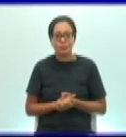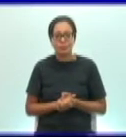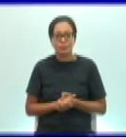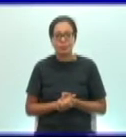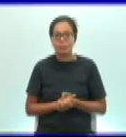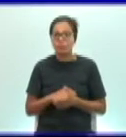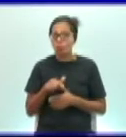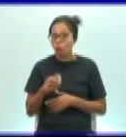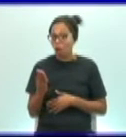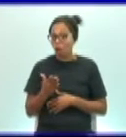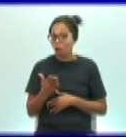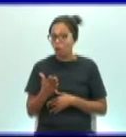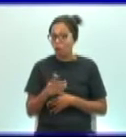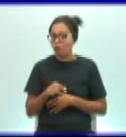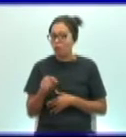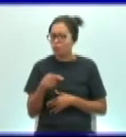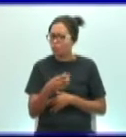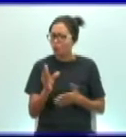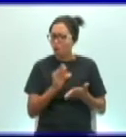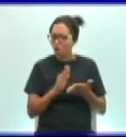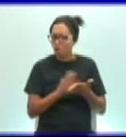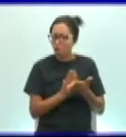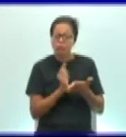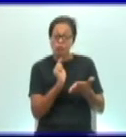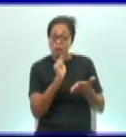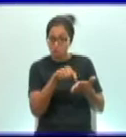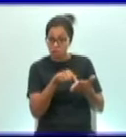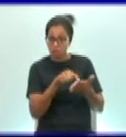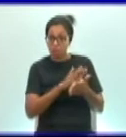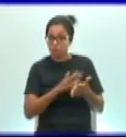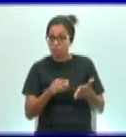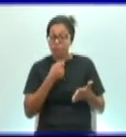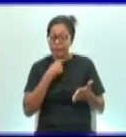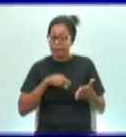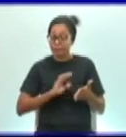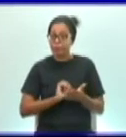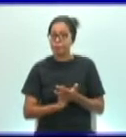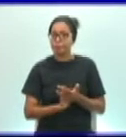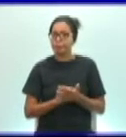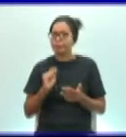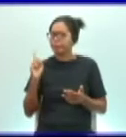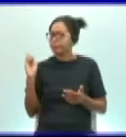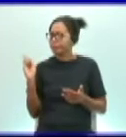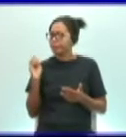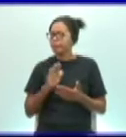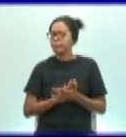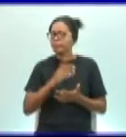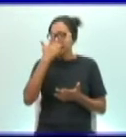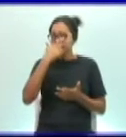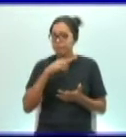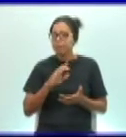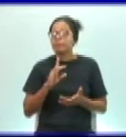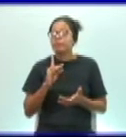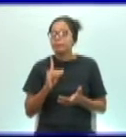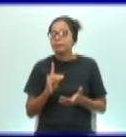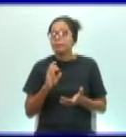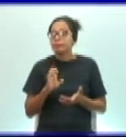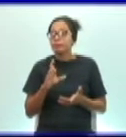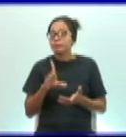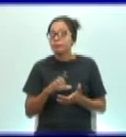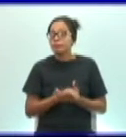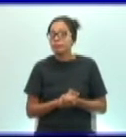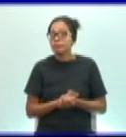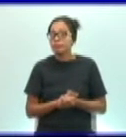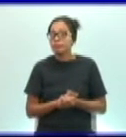rápido porque todos ustedes lo tienen en su libro de texto, es poner un ejemplo nada más. Ahí tenemos a Abel Santamaría. Elementos que yo no puedo olvidar,